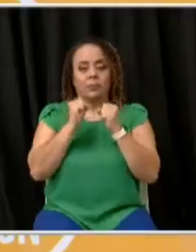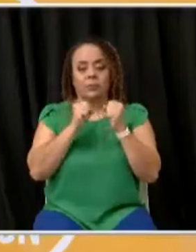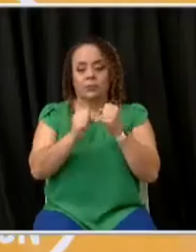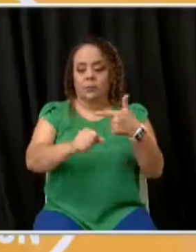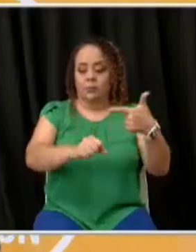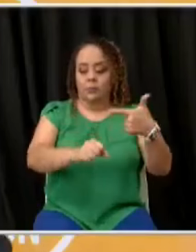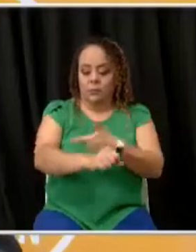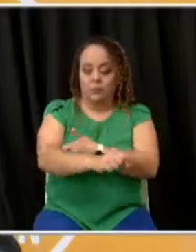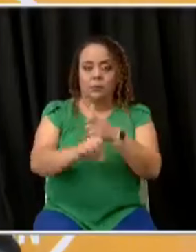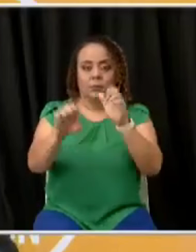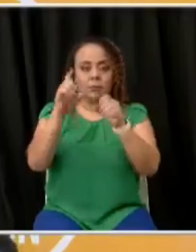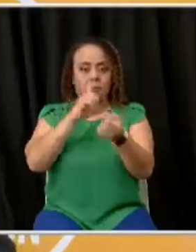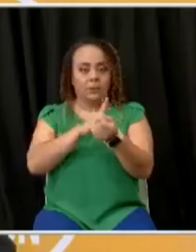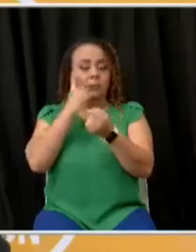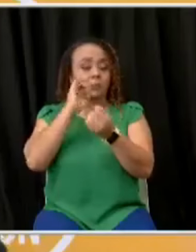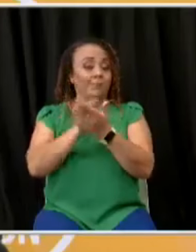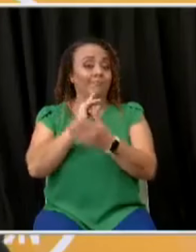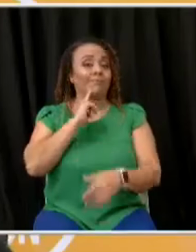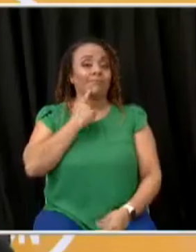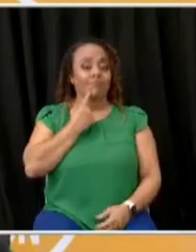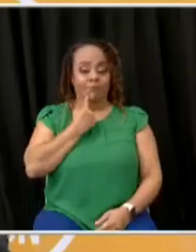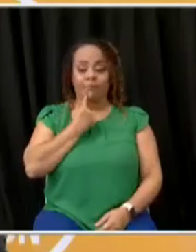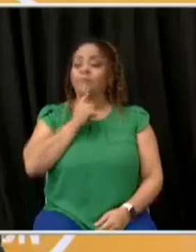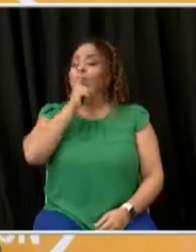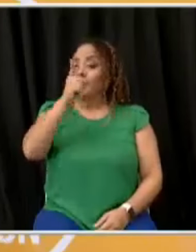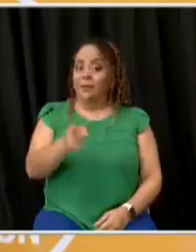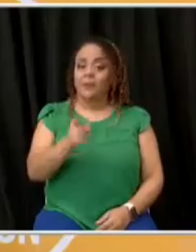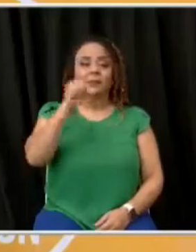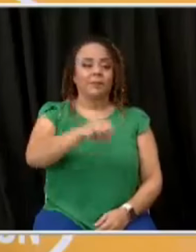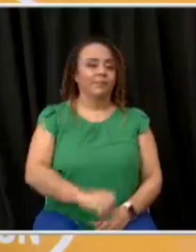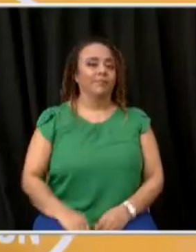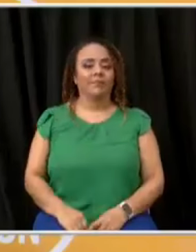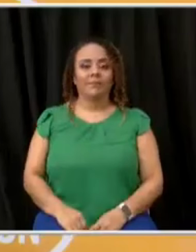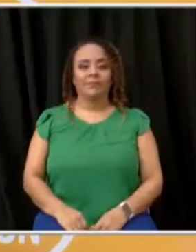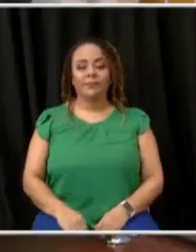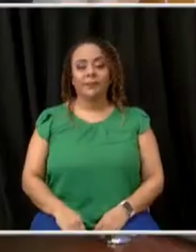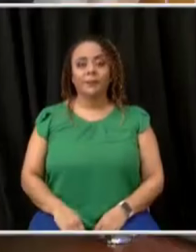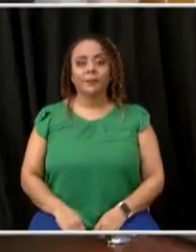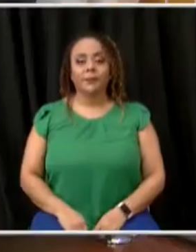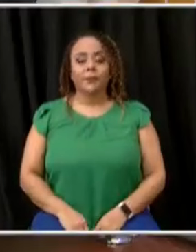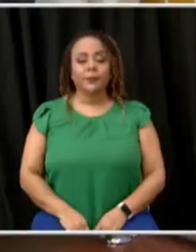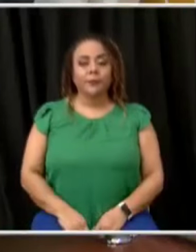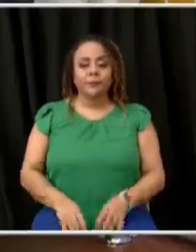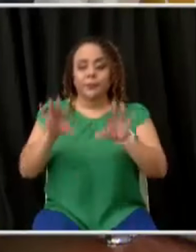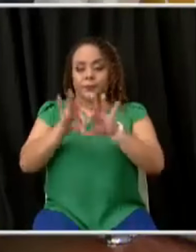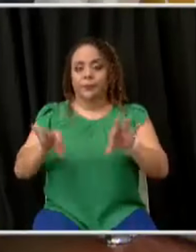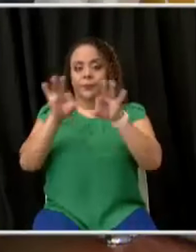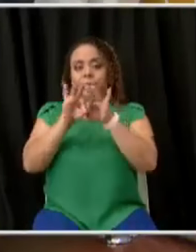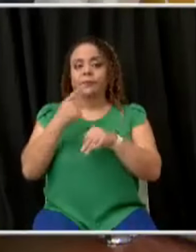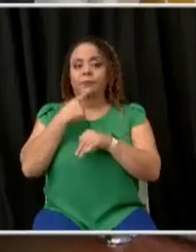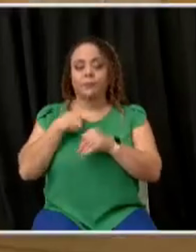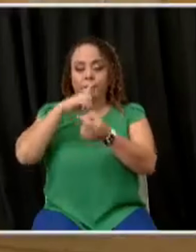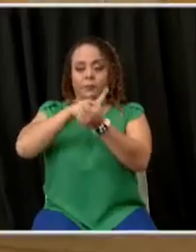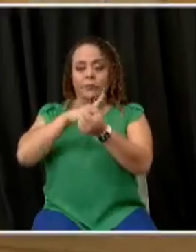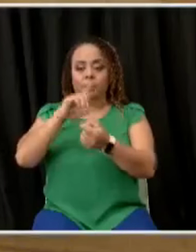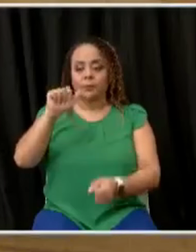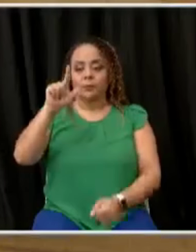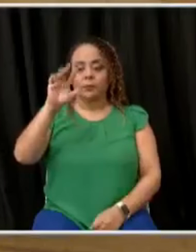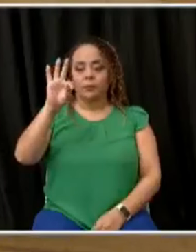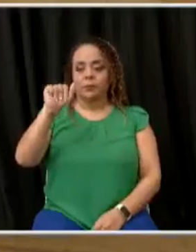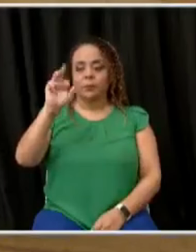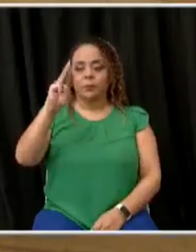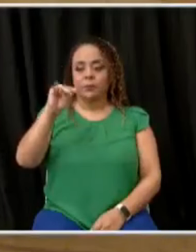etcétera, porque esto es serio, esto realmente es serio. Ok, muy importante lo que nos comenta el doctor Altamirano en esta